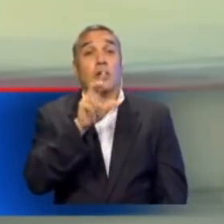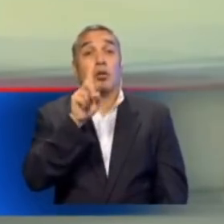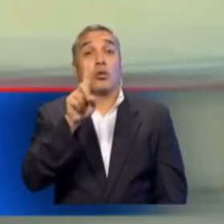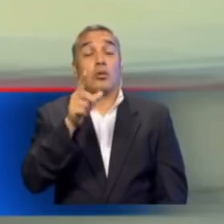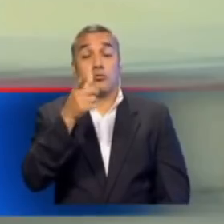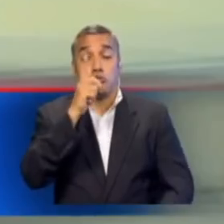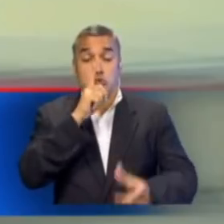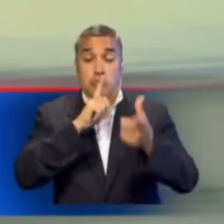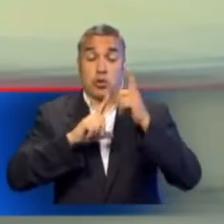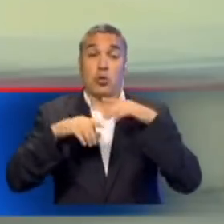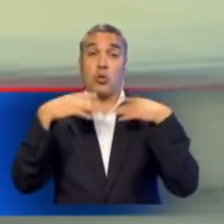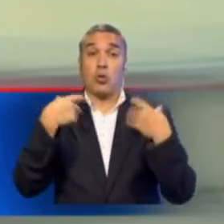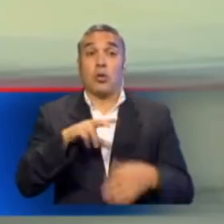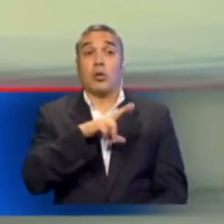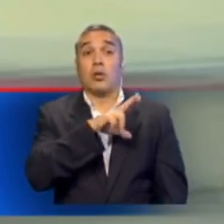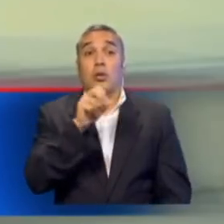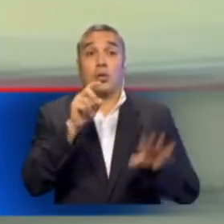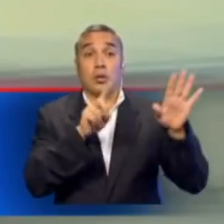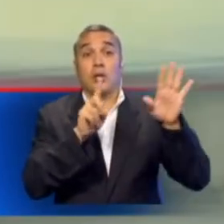418.231 libadores,